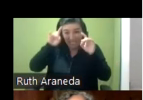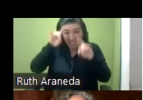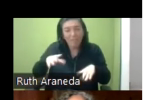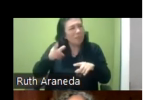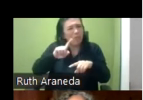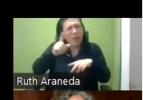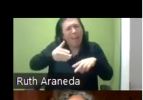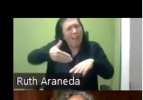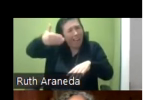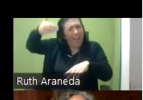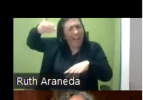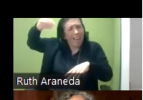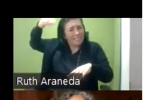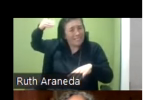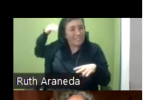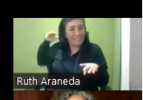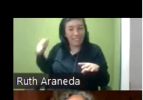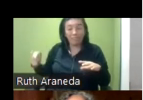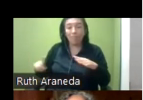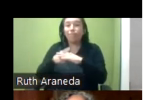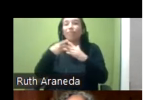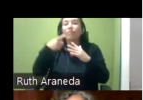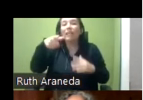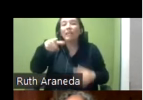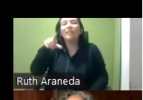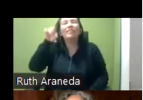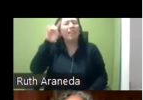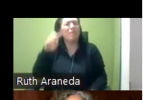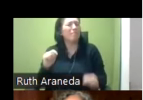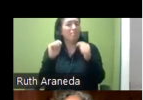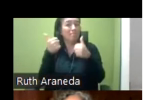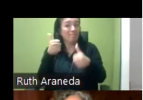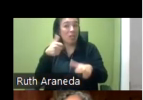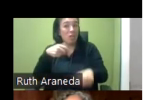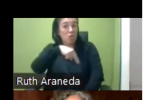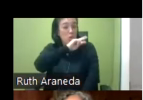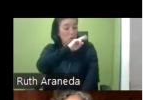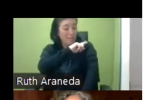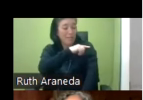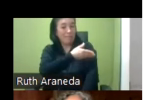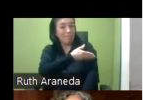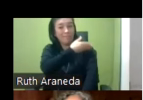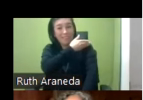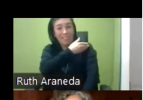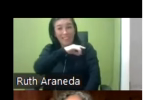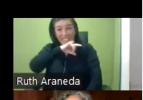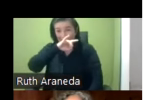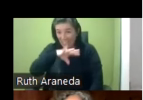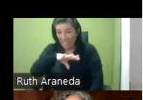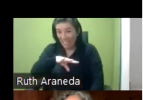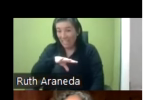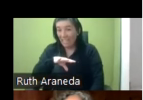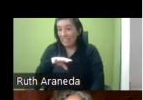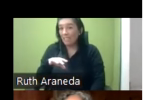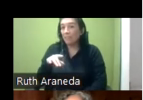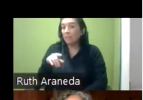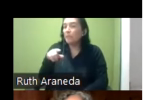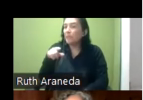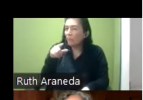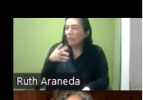Yo me he especializado en arqueología del Norte Grande de Chile, eh, y